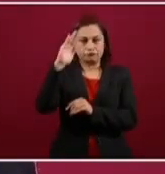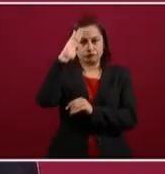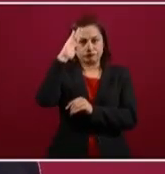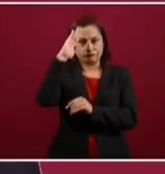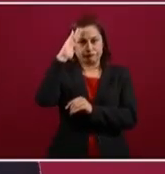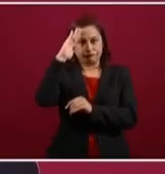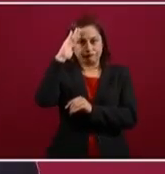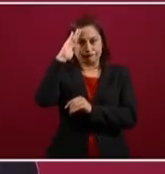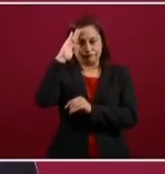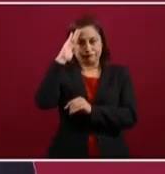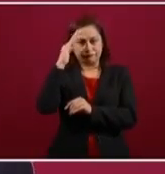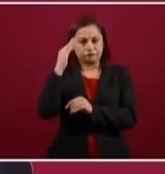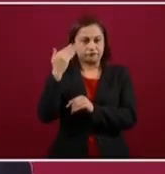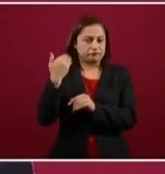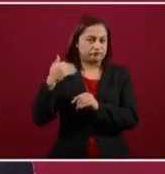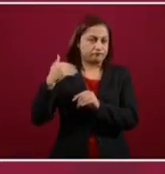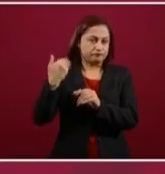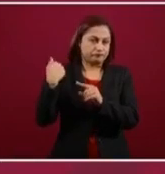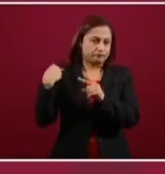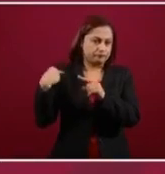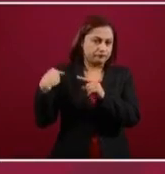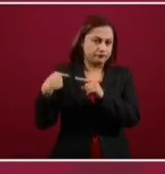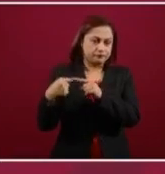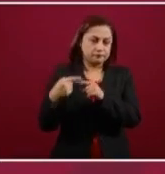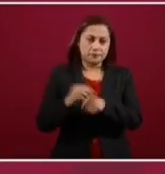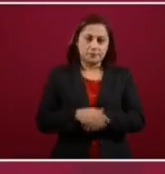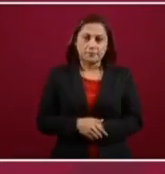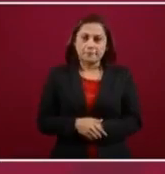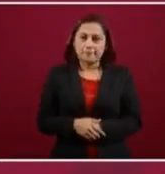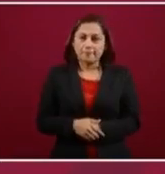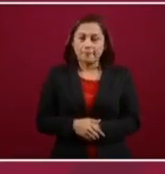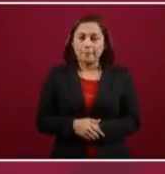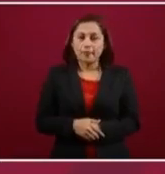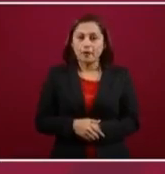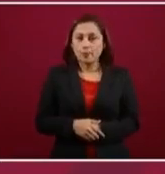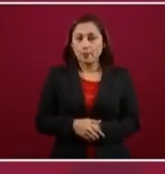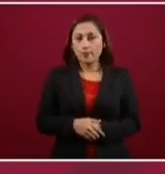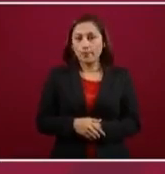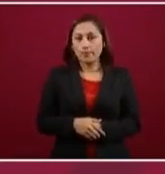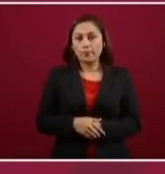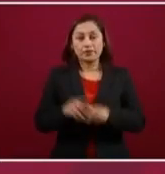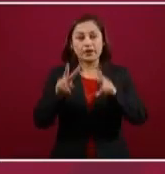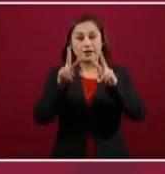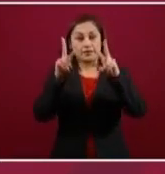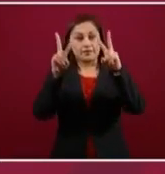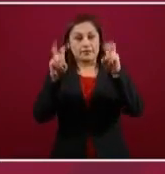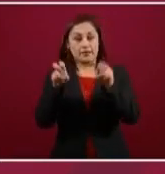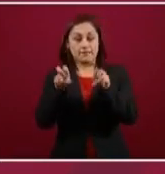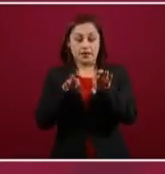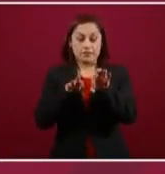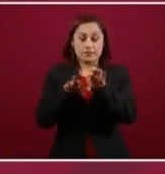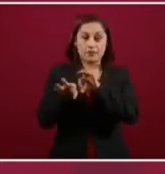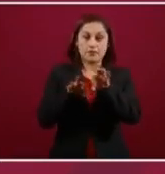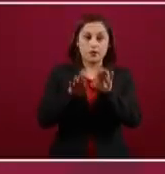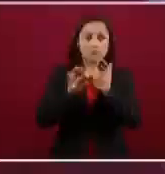en los últimos tiempos y en empleo también muy bien,